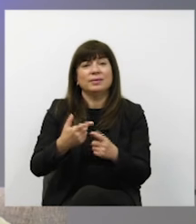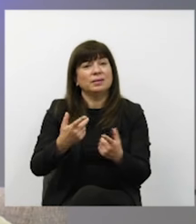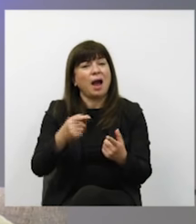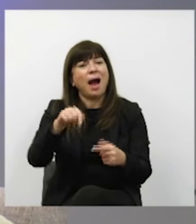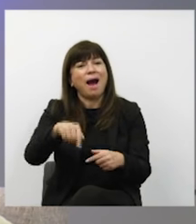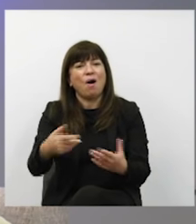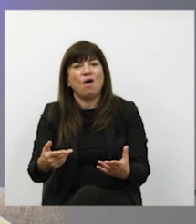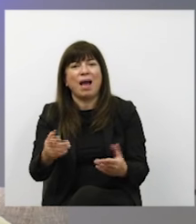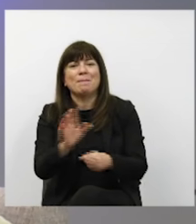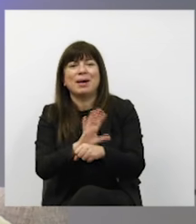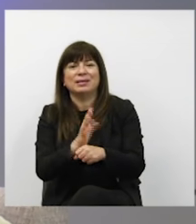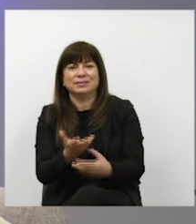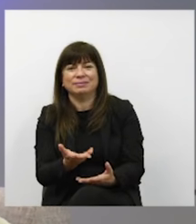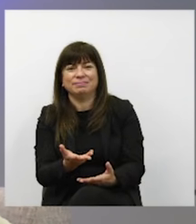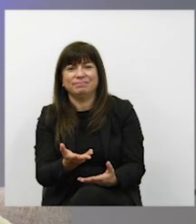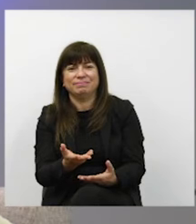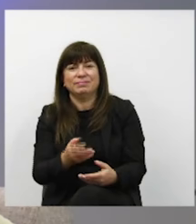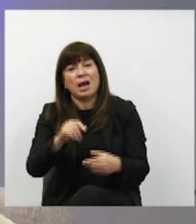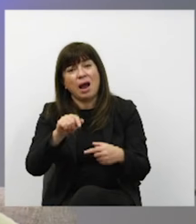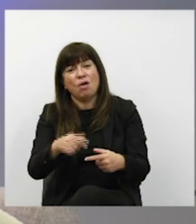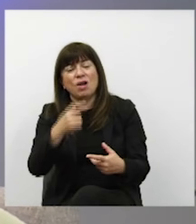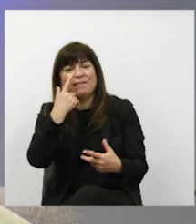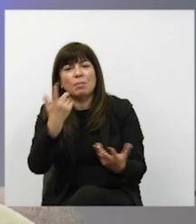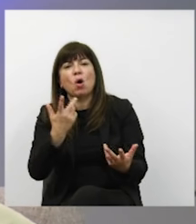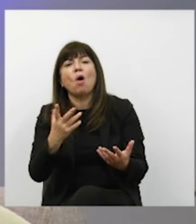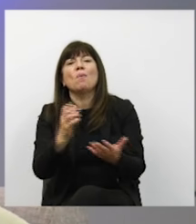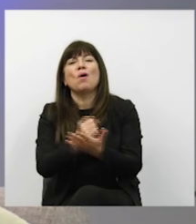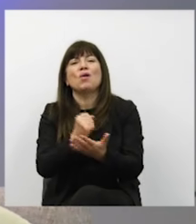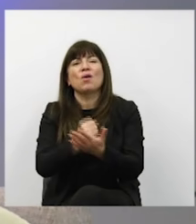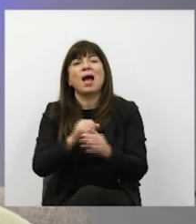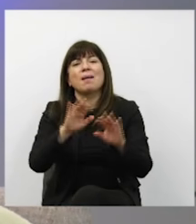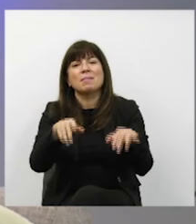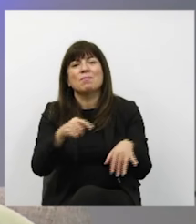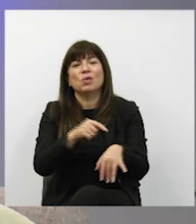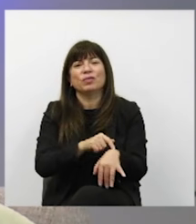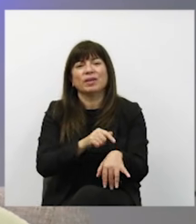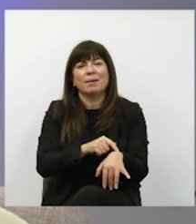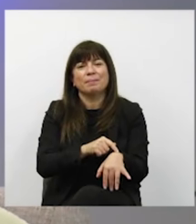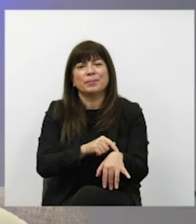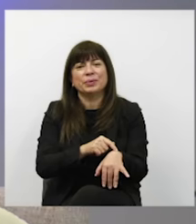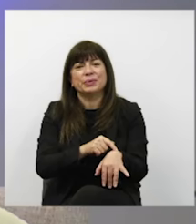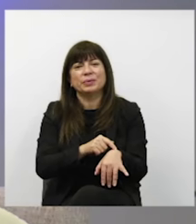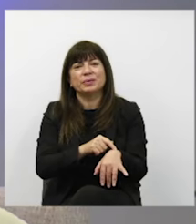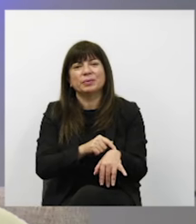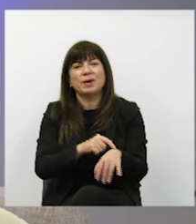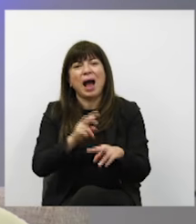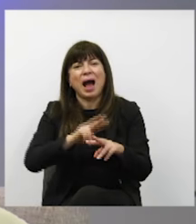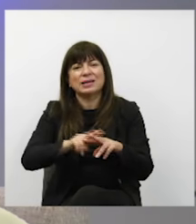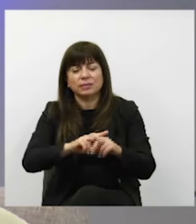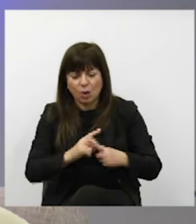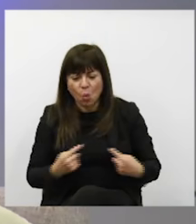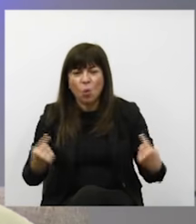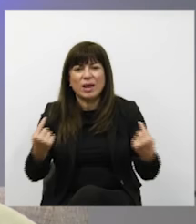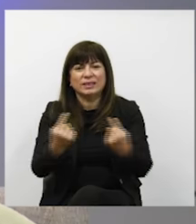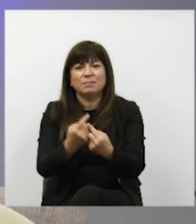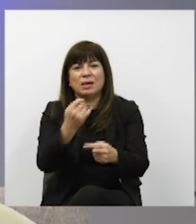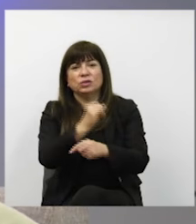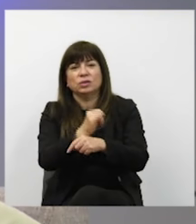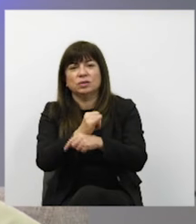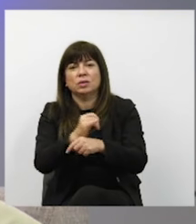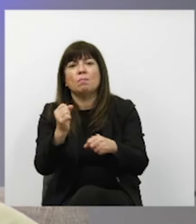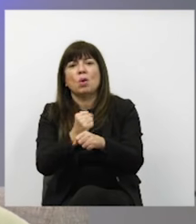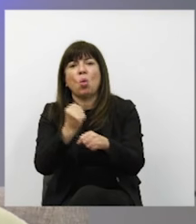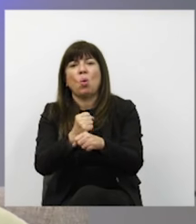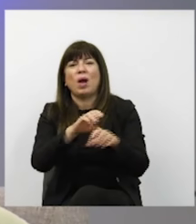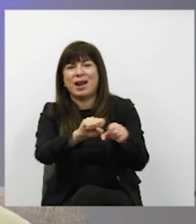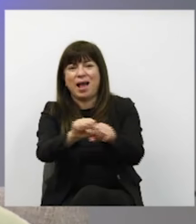mercado, en la regulación laboral, por ejemplo, ¿cómo logramos en el fondo al mismo tiempo generar un espacio institucional para que se produzcan